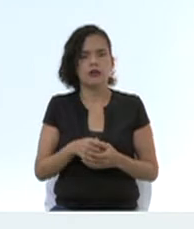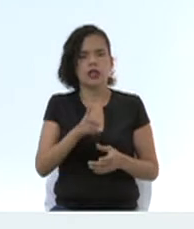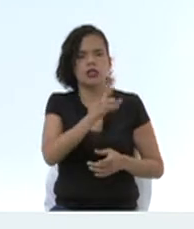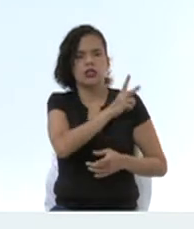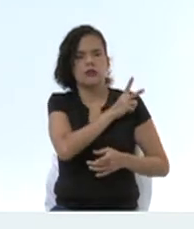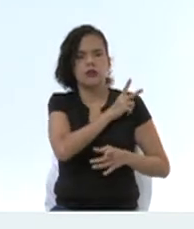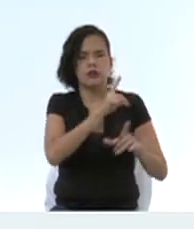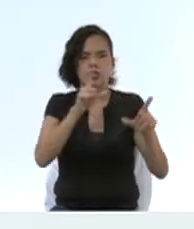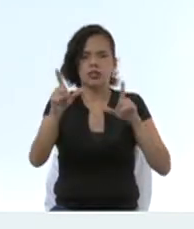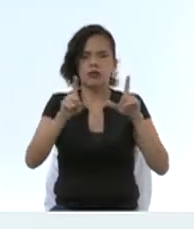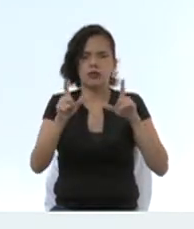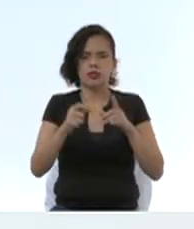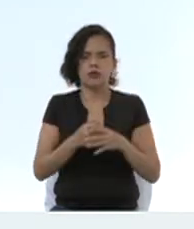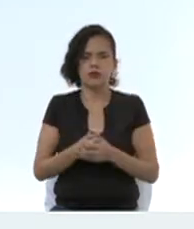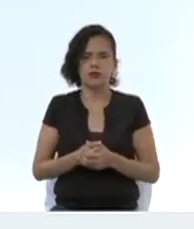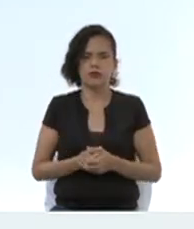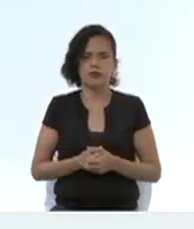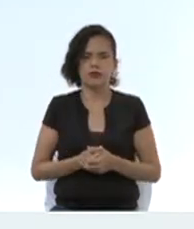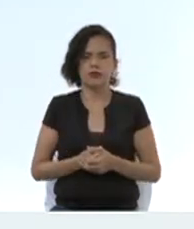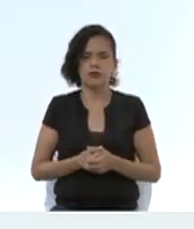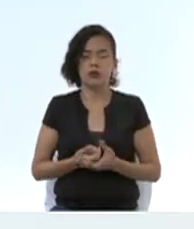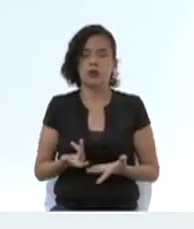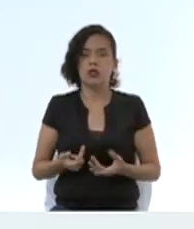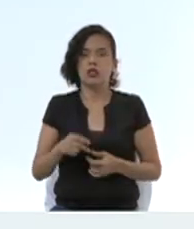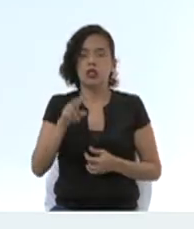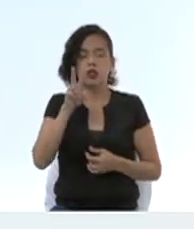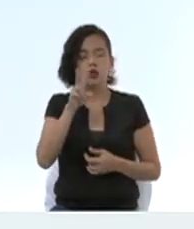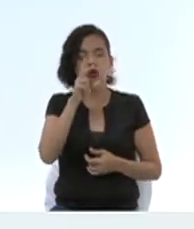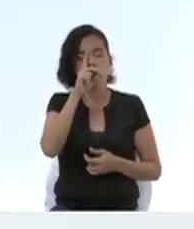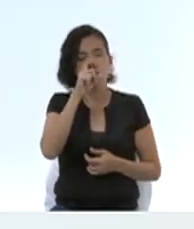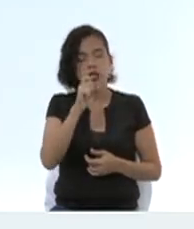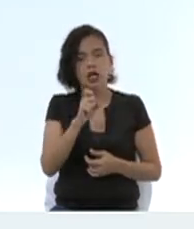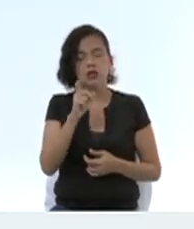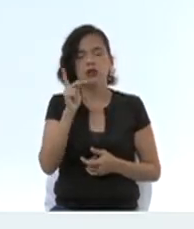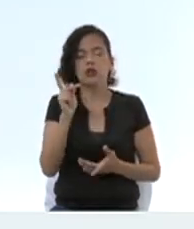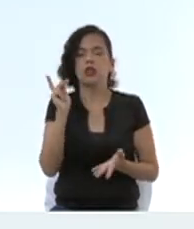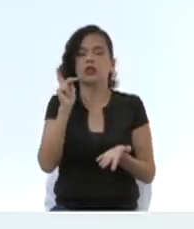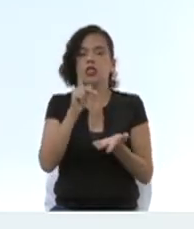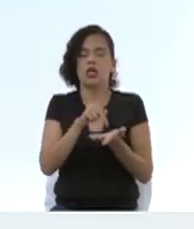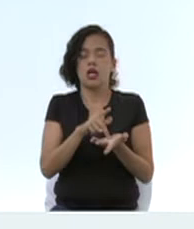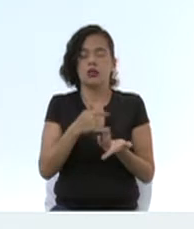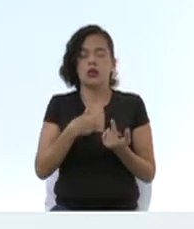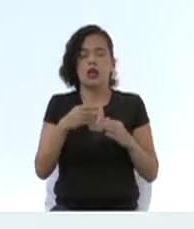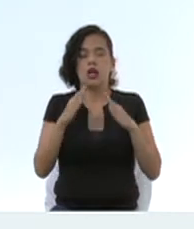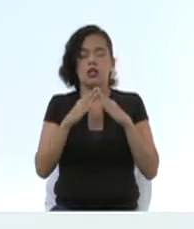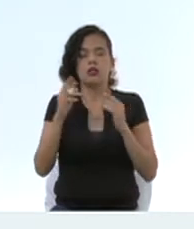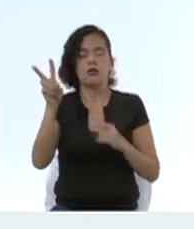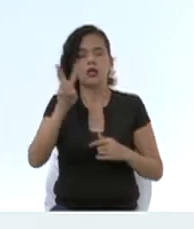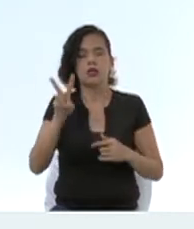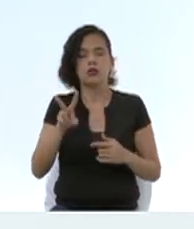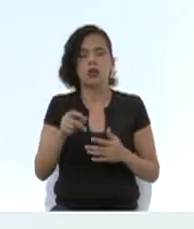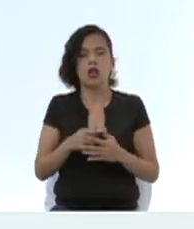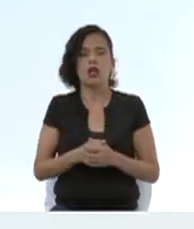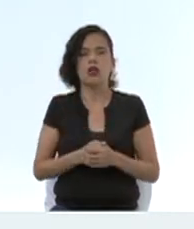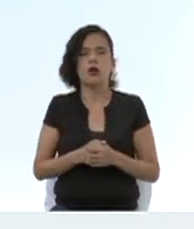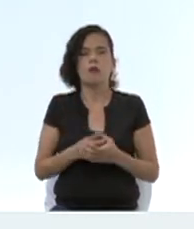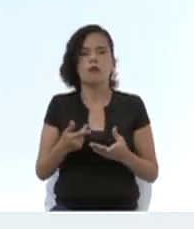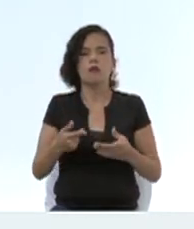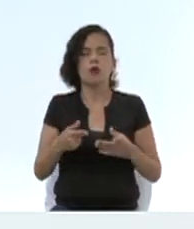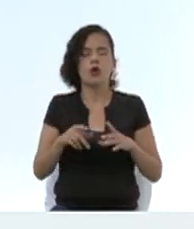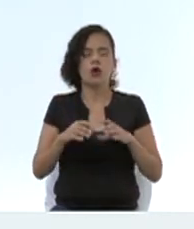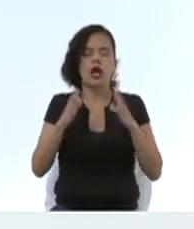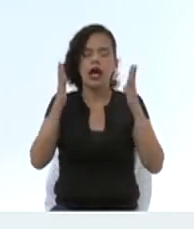la señal de Vive TV, que durante 2 años ha estado llegando a los hogares venezolanos como parte de la modalidad